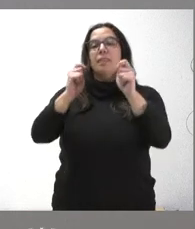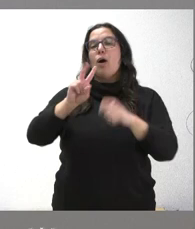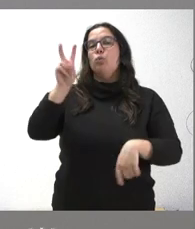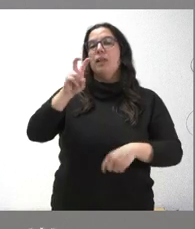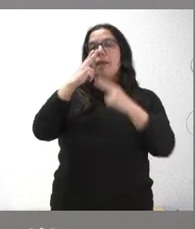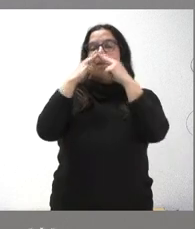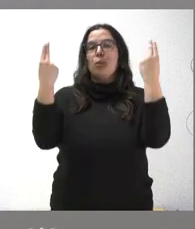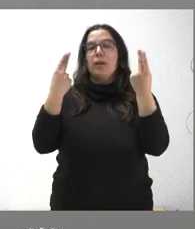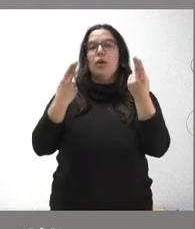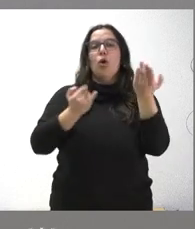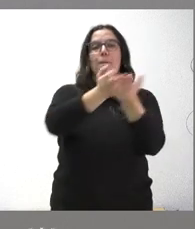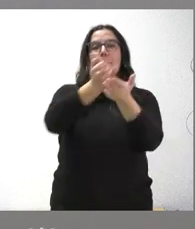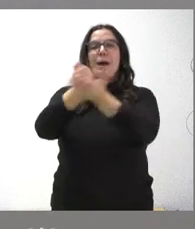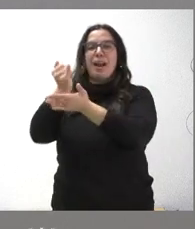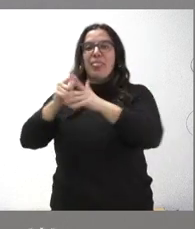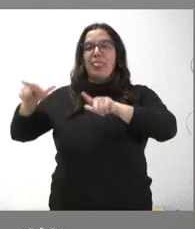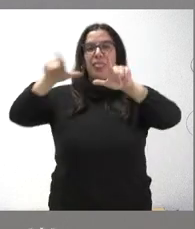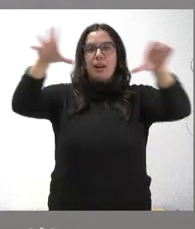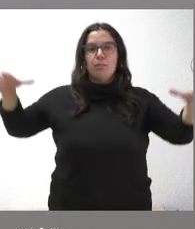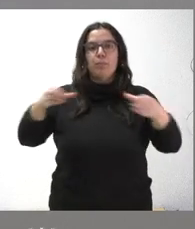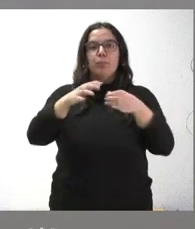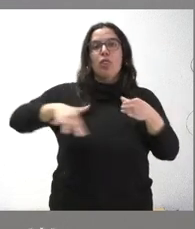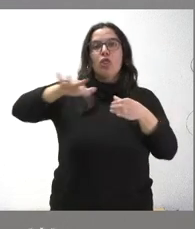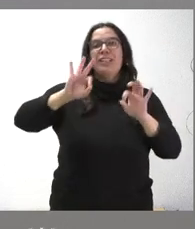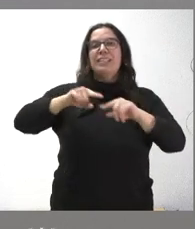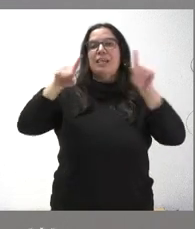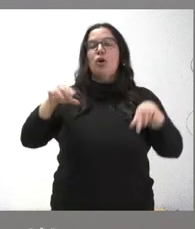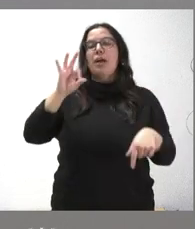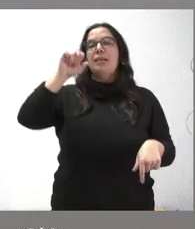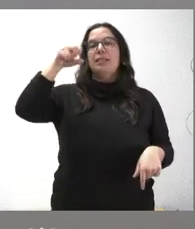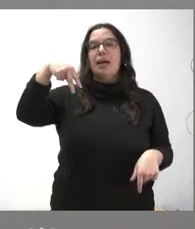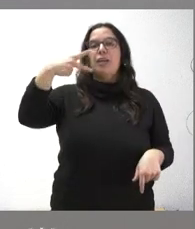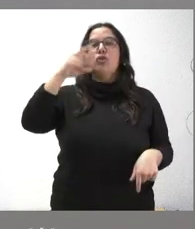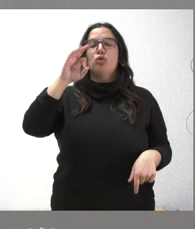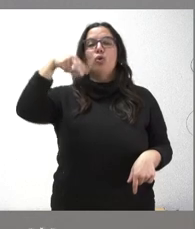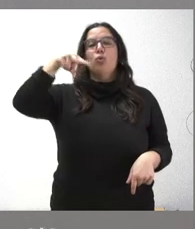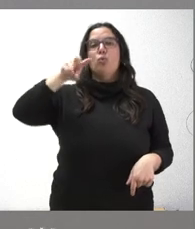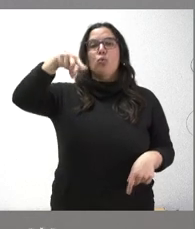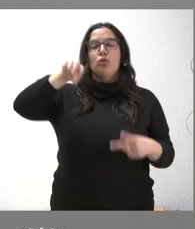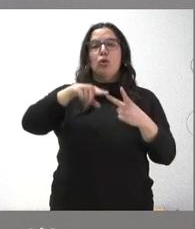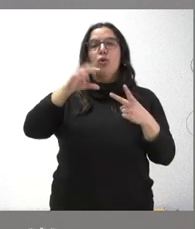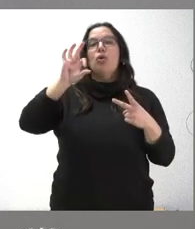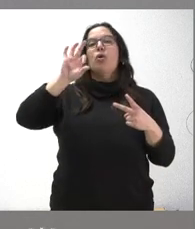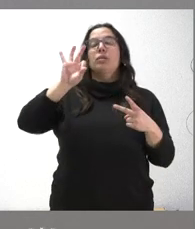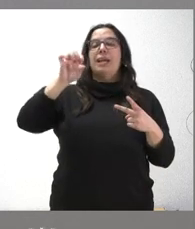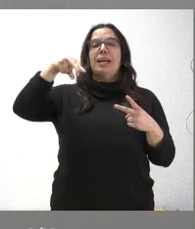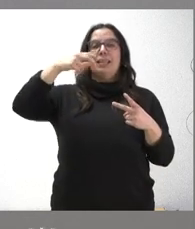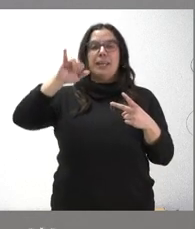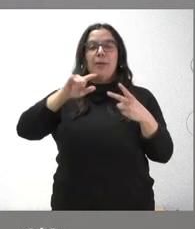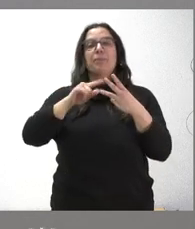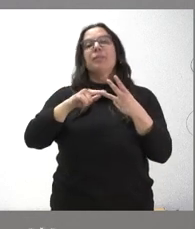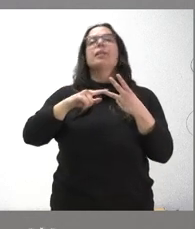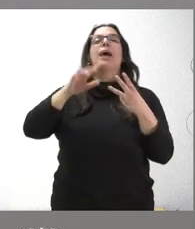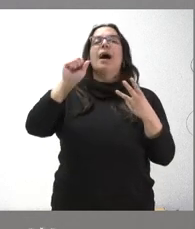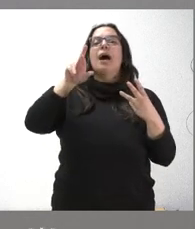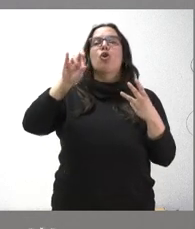concentración parcelaria de la zona segoviana de Sancho Nuño chañe redondo fresneda de cuar y arondo y y Arroyo